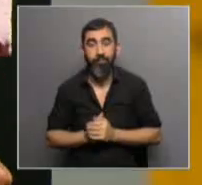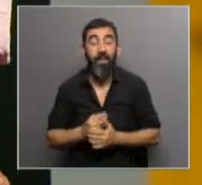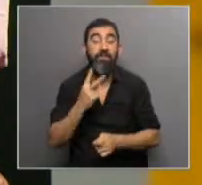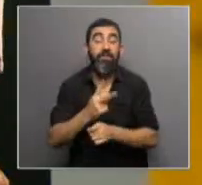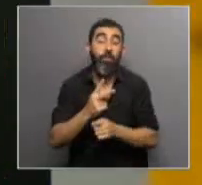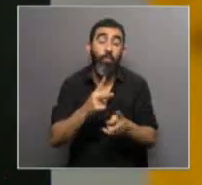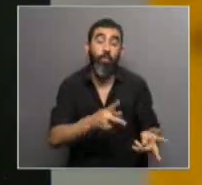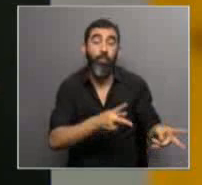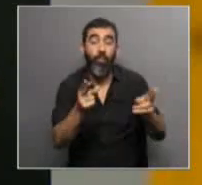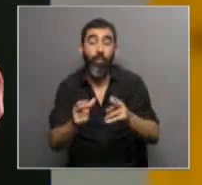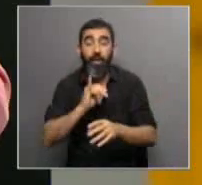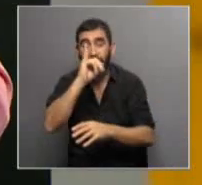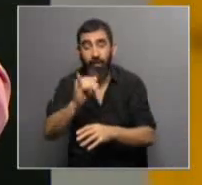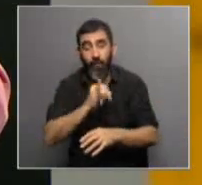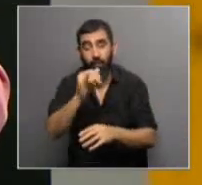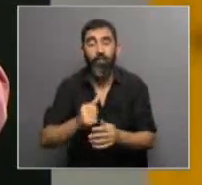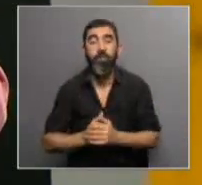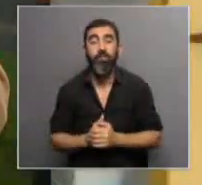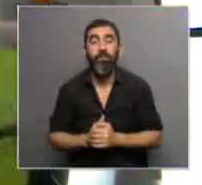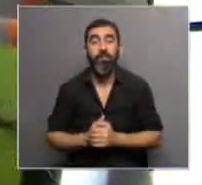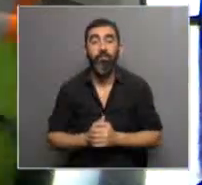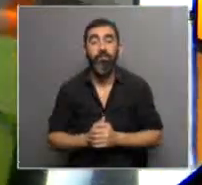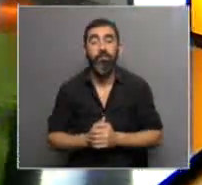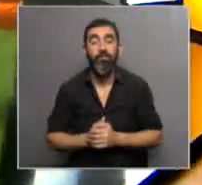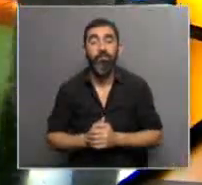segunda parte del informe la conversación con mariela volante